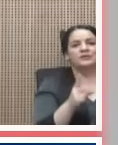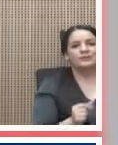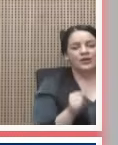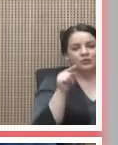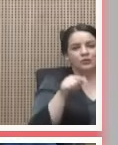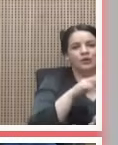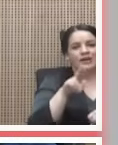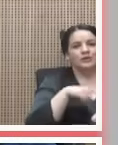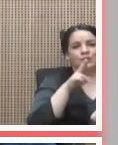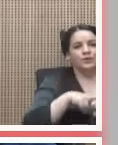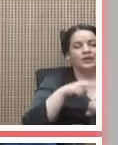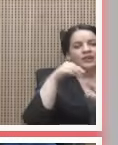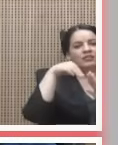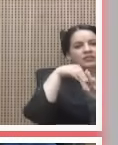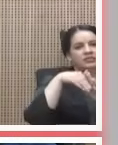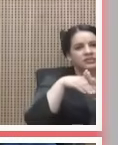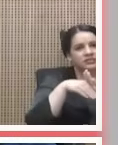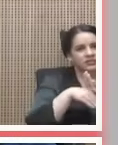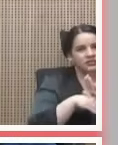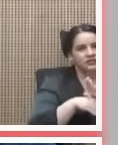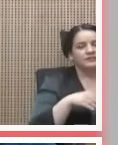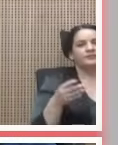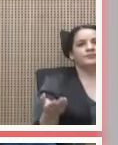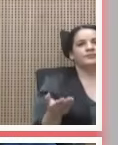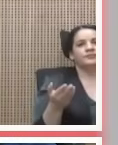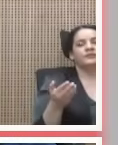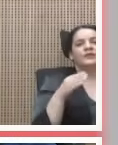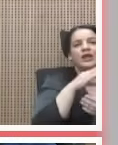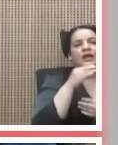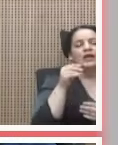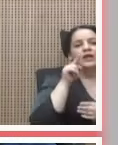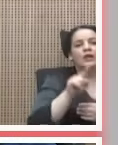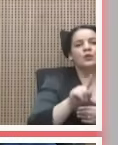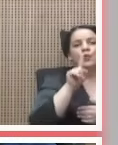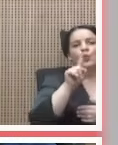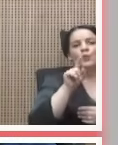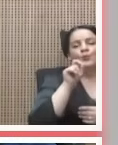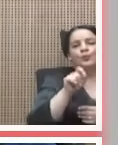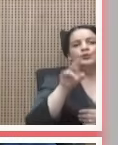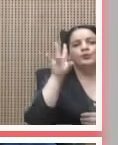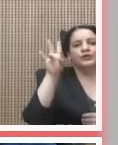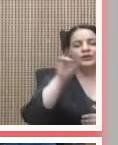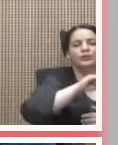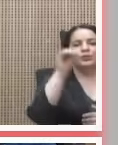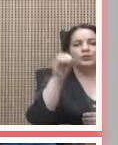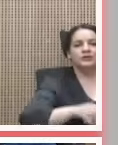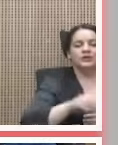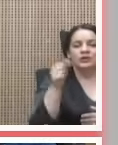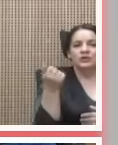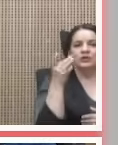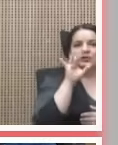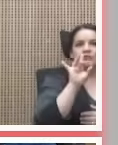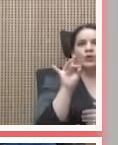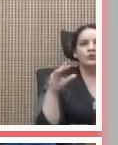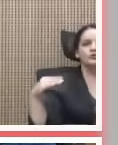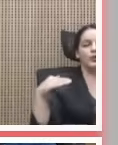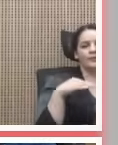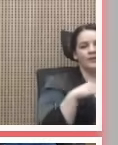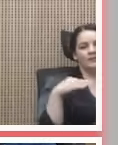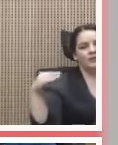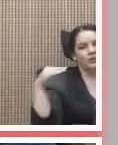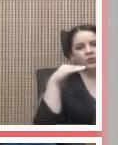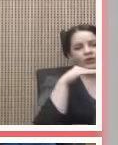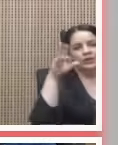decreciendo, escuchen compañeros, decreciendo en 1.7%, 18 mil millones